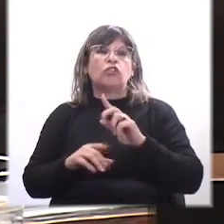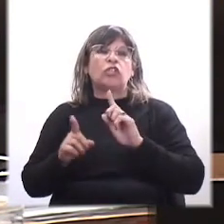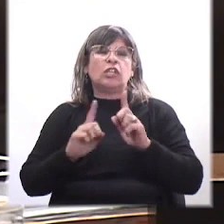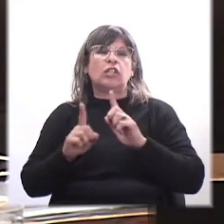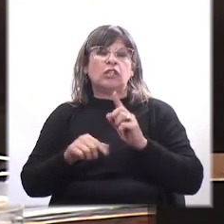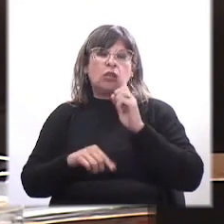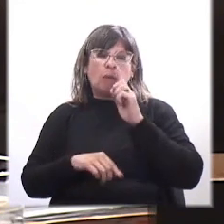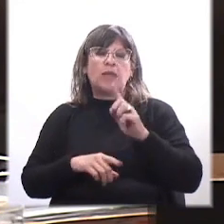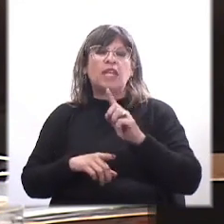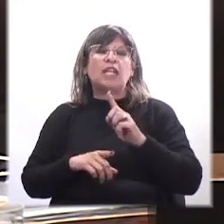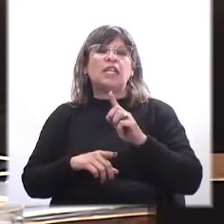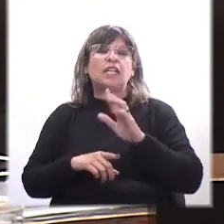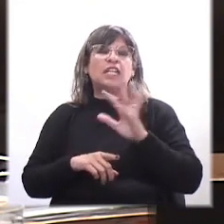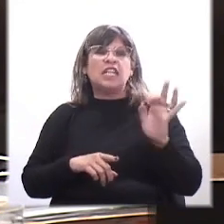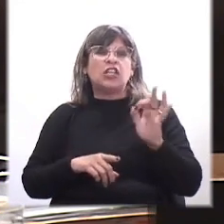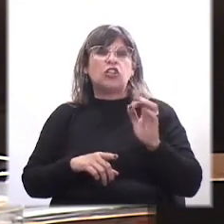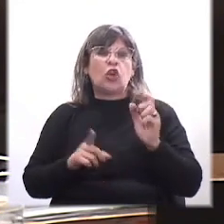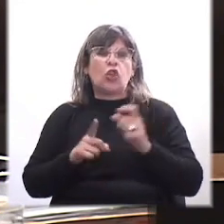211.500 dólares